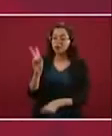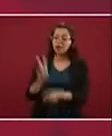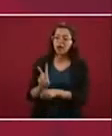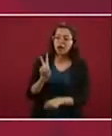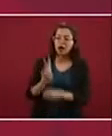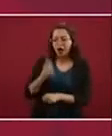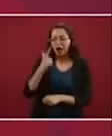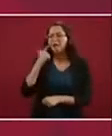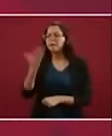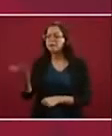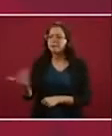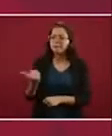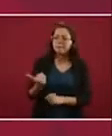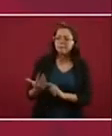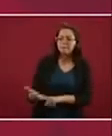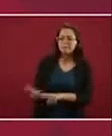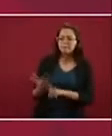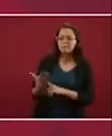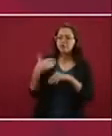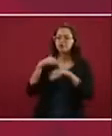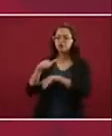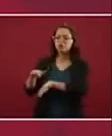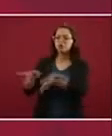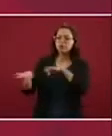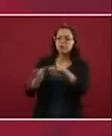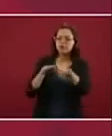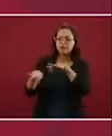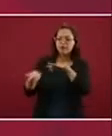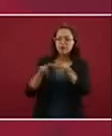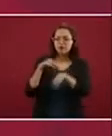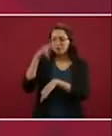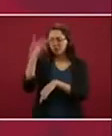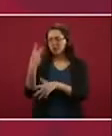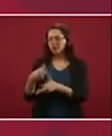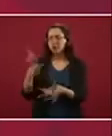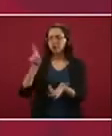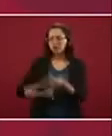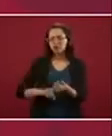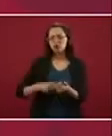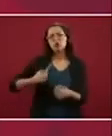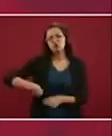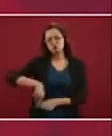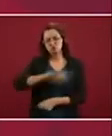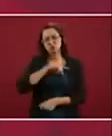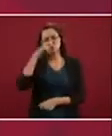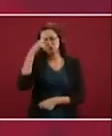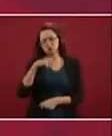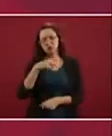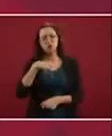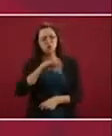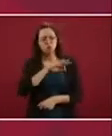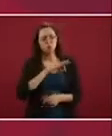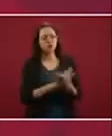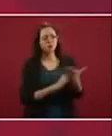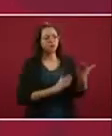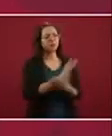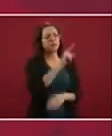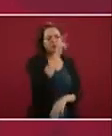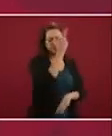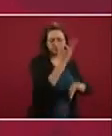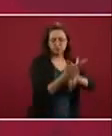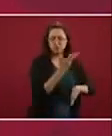fifí más y que abandonará a los pobres, lo cual será un pecado imperdonable por Dios y por su misma